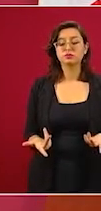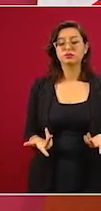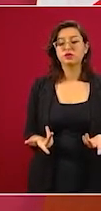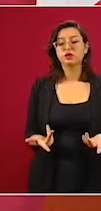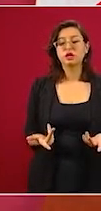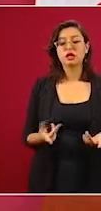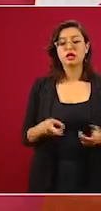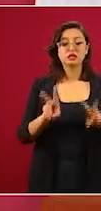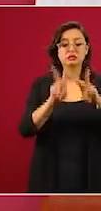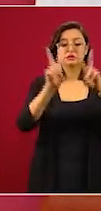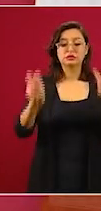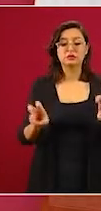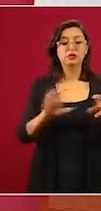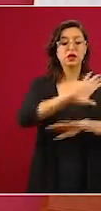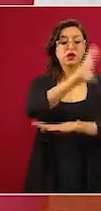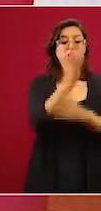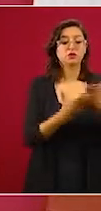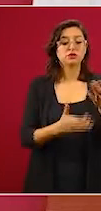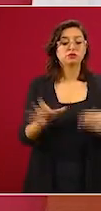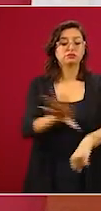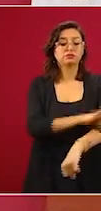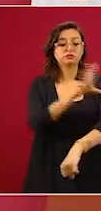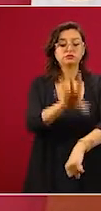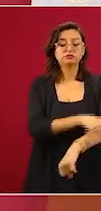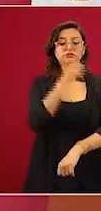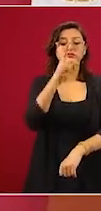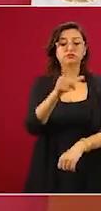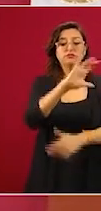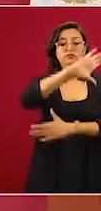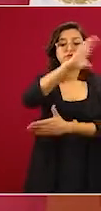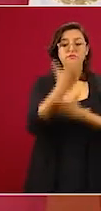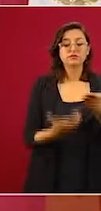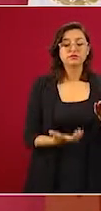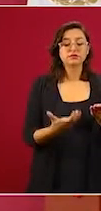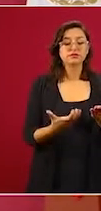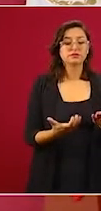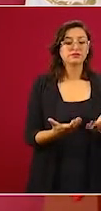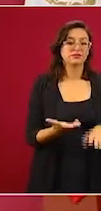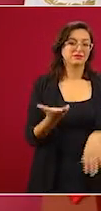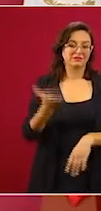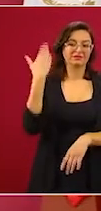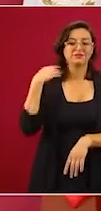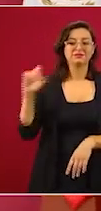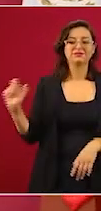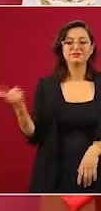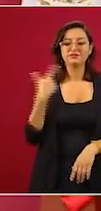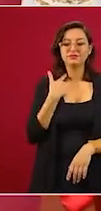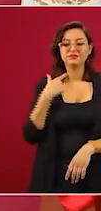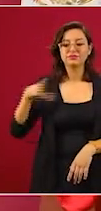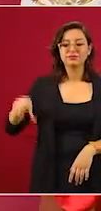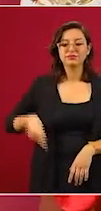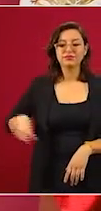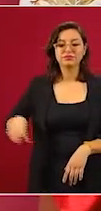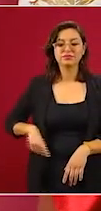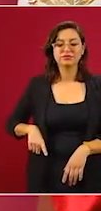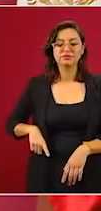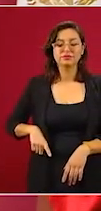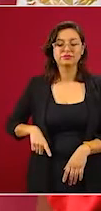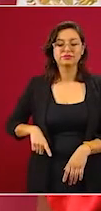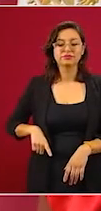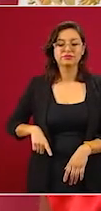de la industria eléctrica en la época en que ellos mandaban dos